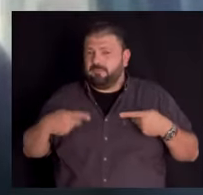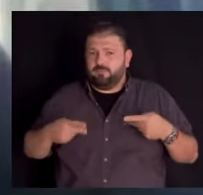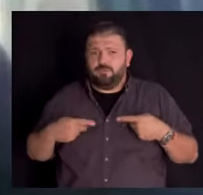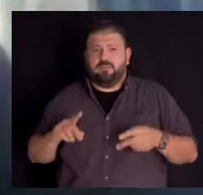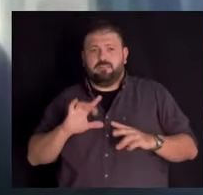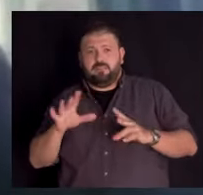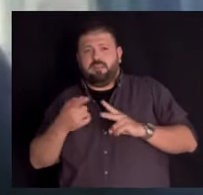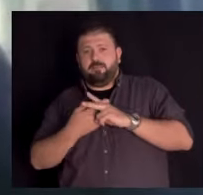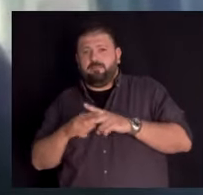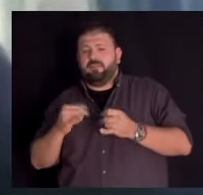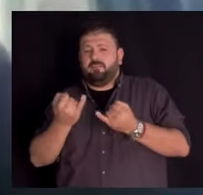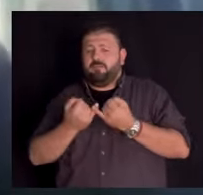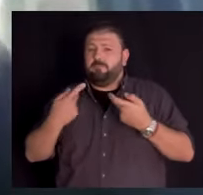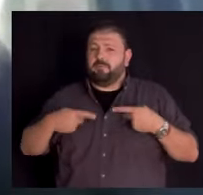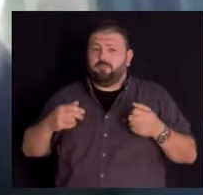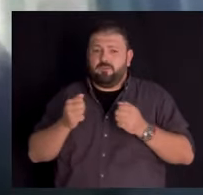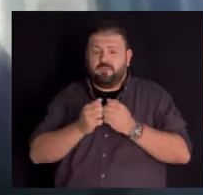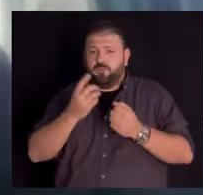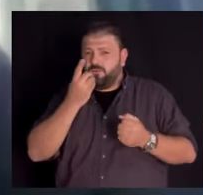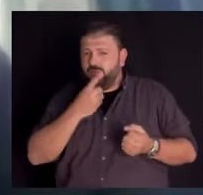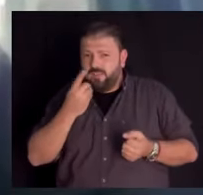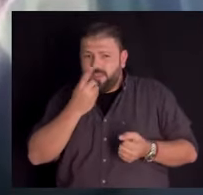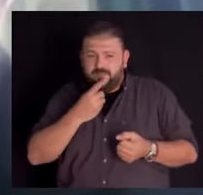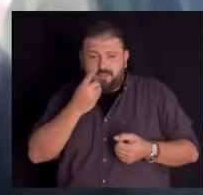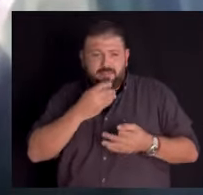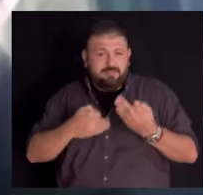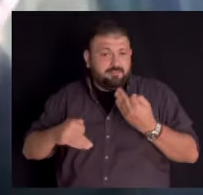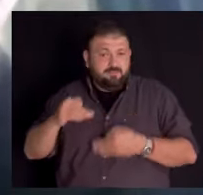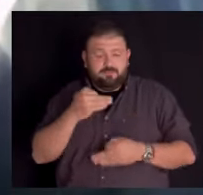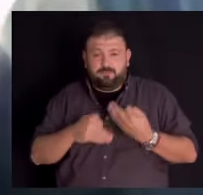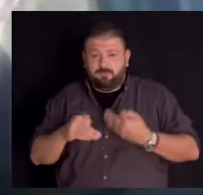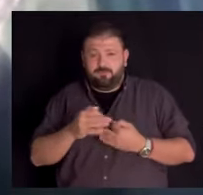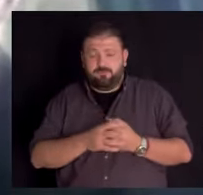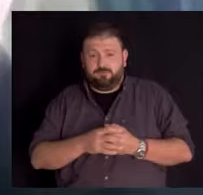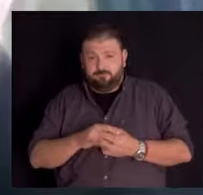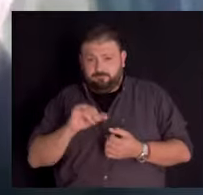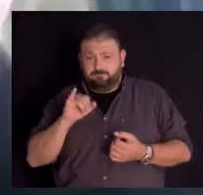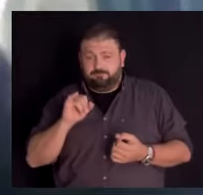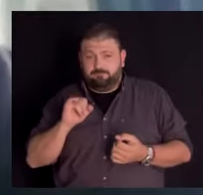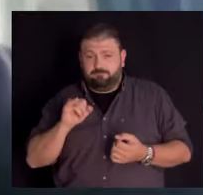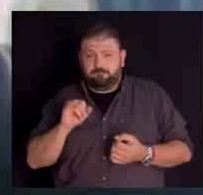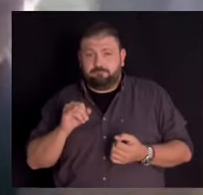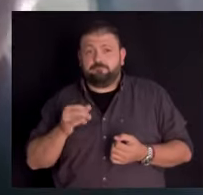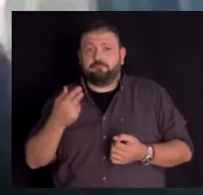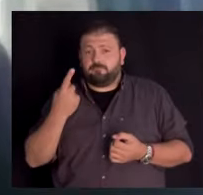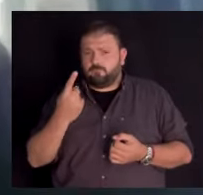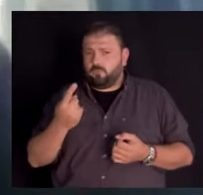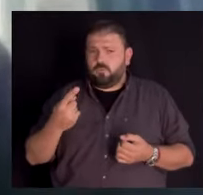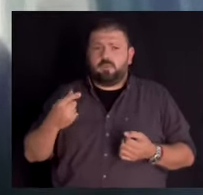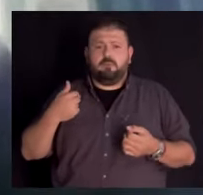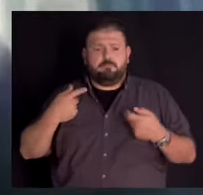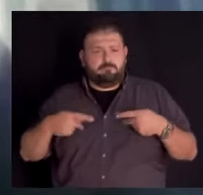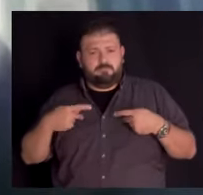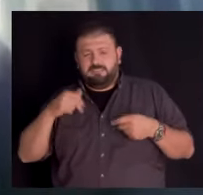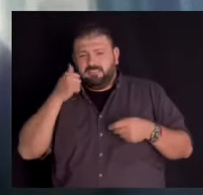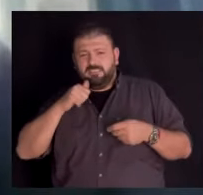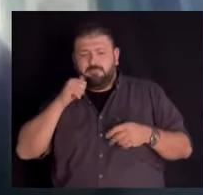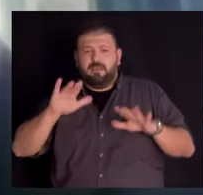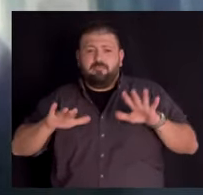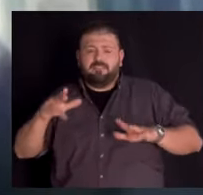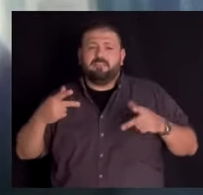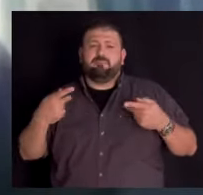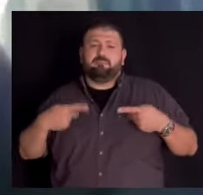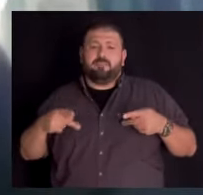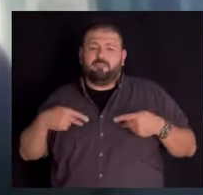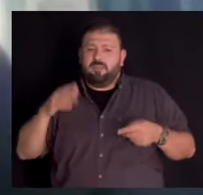las personas con diabetes y las personas con hipertensión arterial? ¿Sí? Una, porque están con muchos medicamentos, tienen un